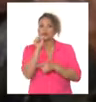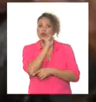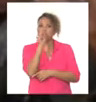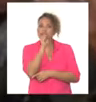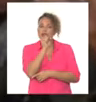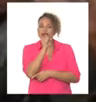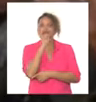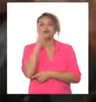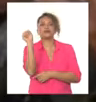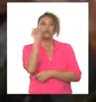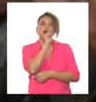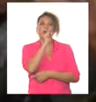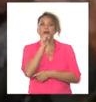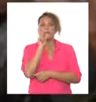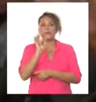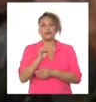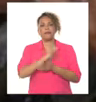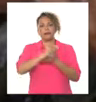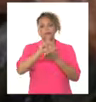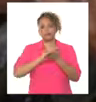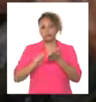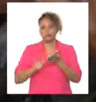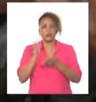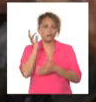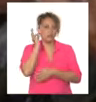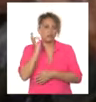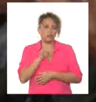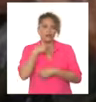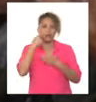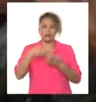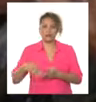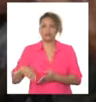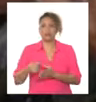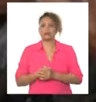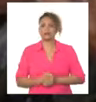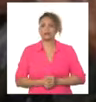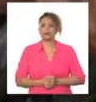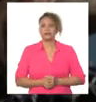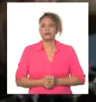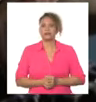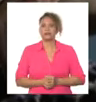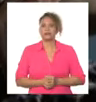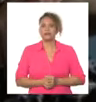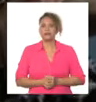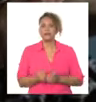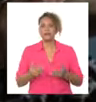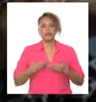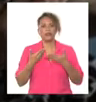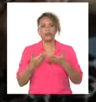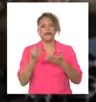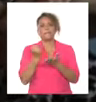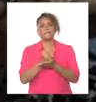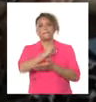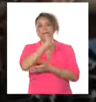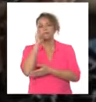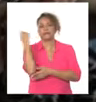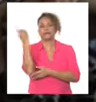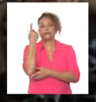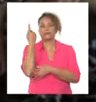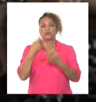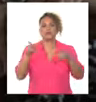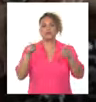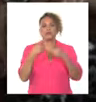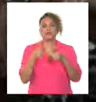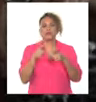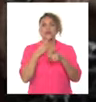Cheo Feliciano, Omar Aportuondo, Miriam Ramos y Pablo Milanés. Le fueron otorgados el Premio Nacional de Música y